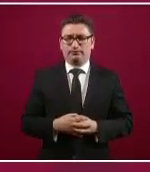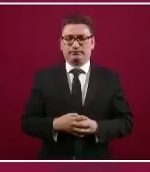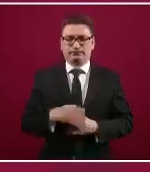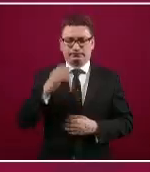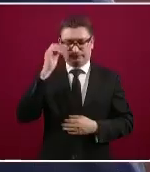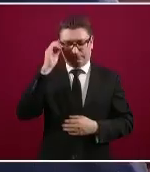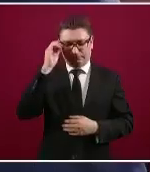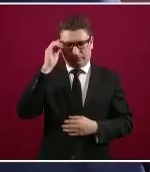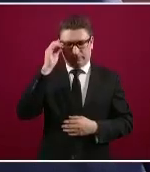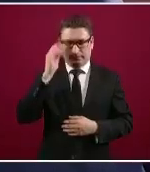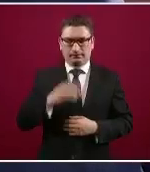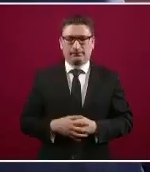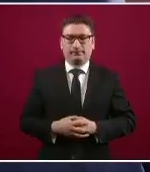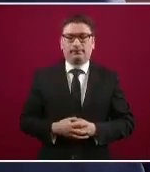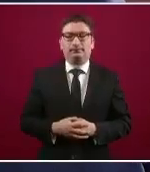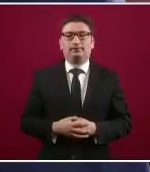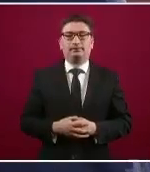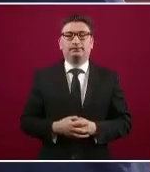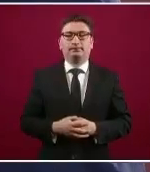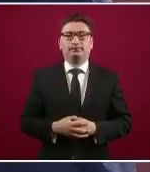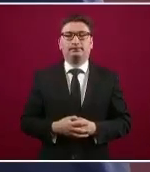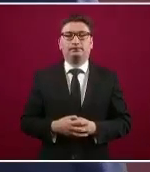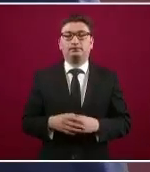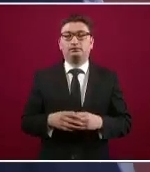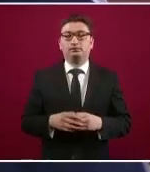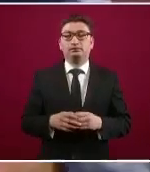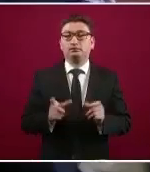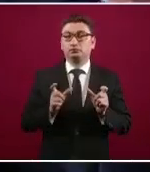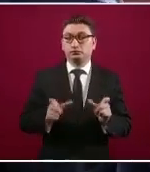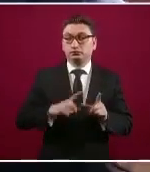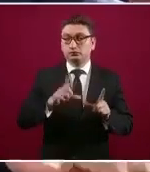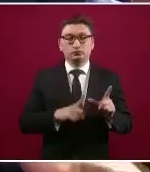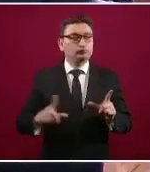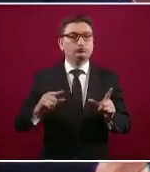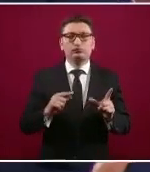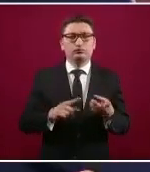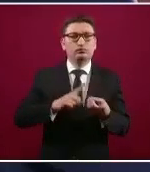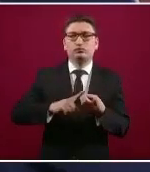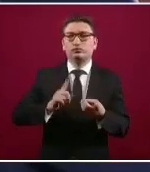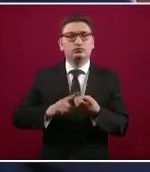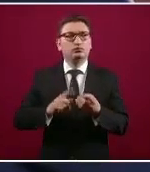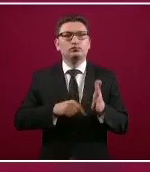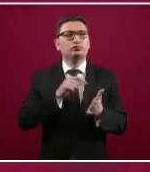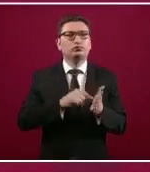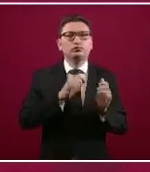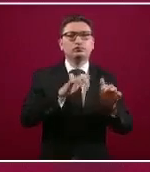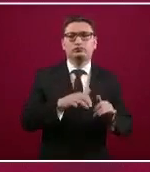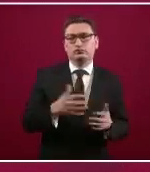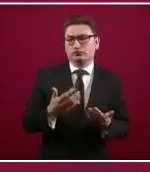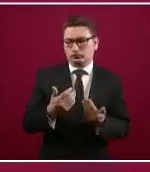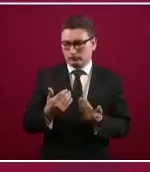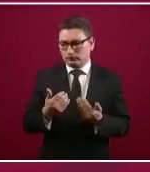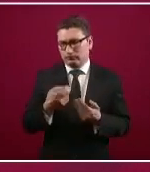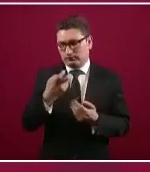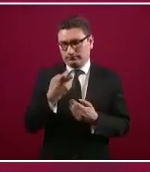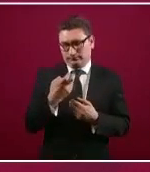que se despliegue la Guardia Nacional y no tengan dónde alojarse. Lo que